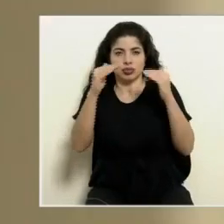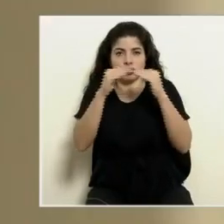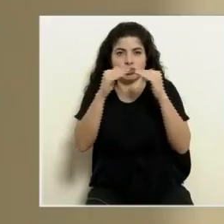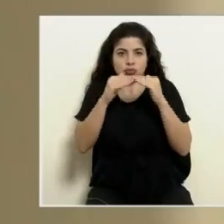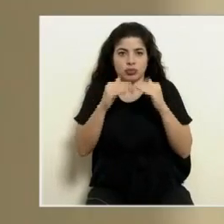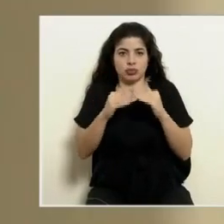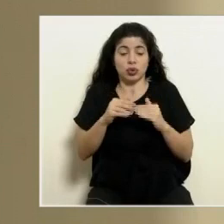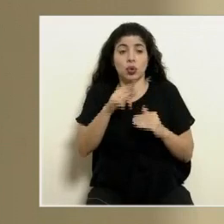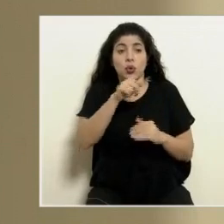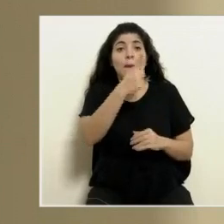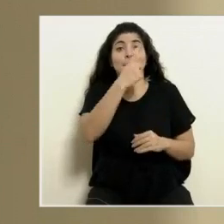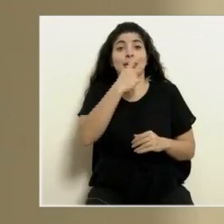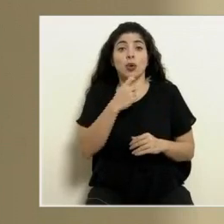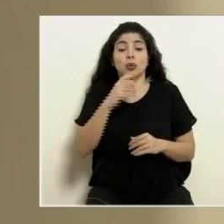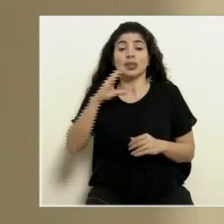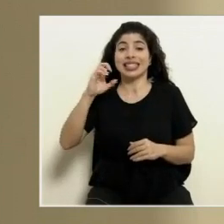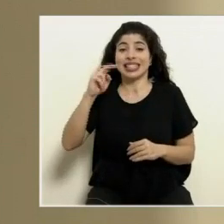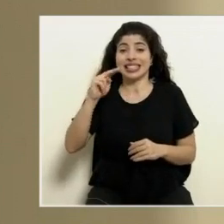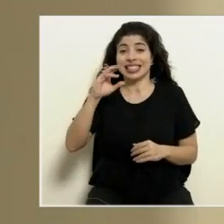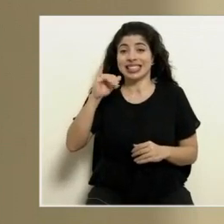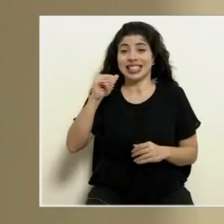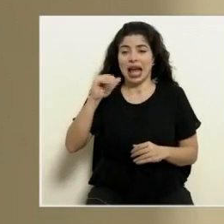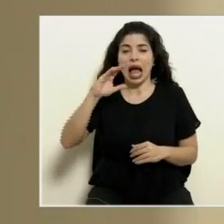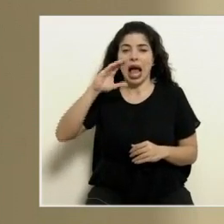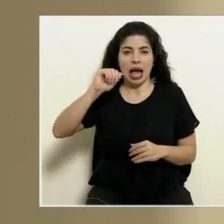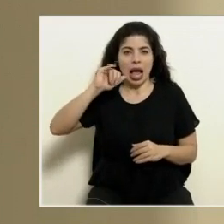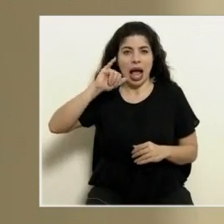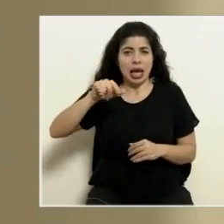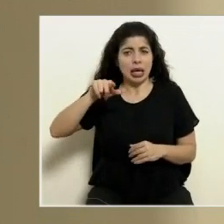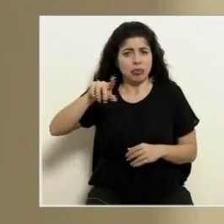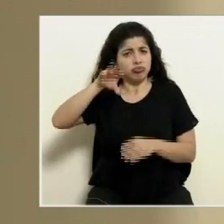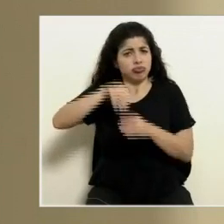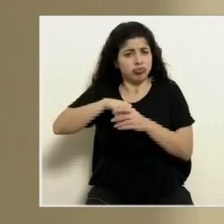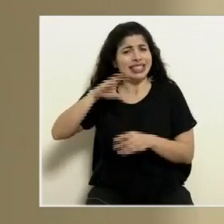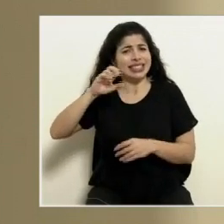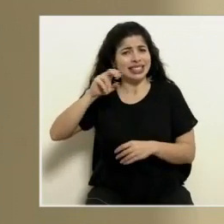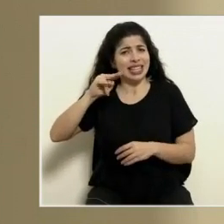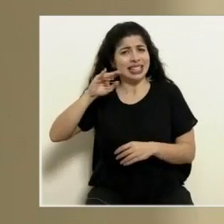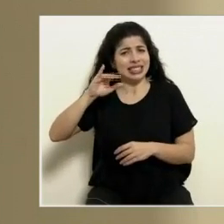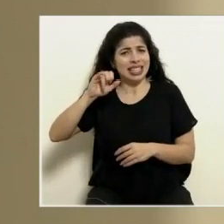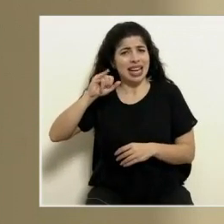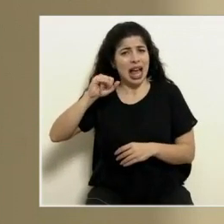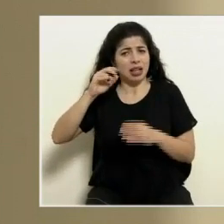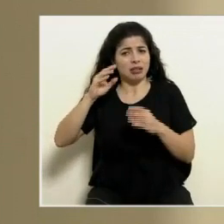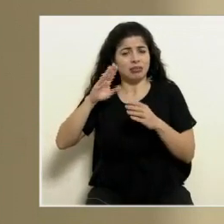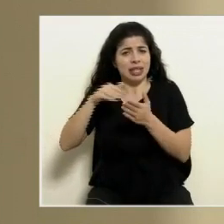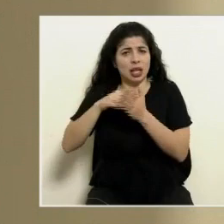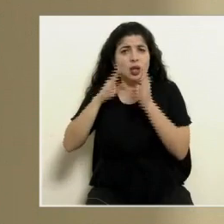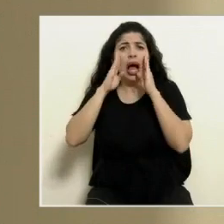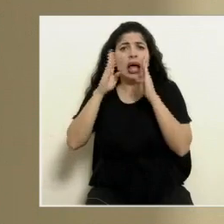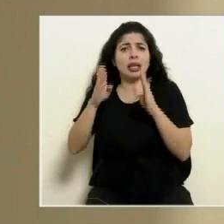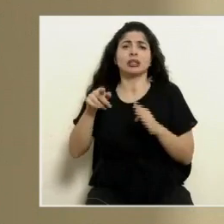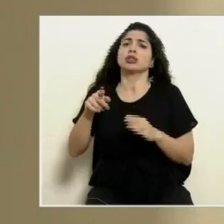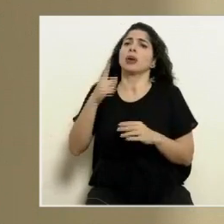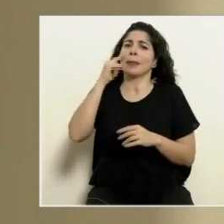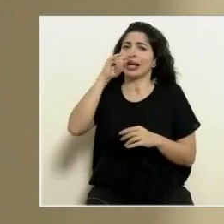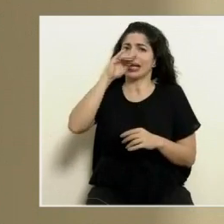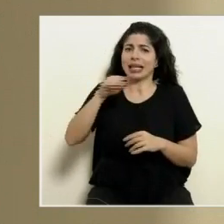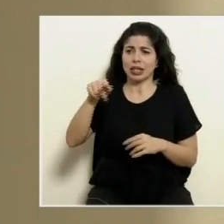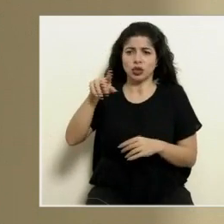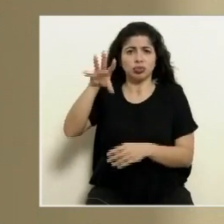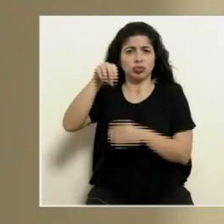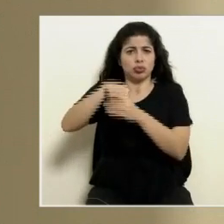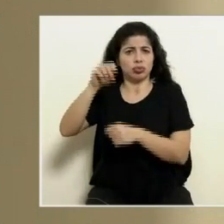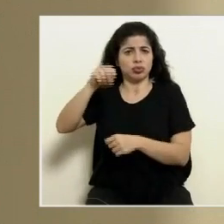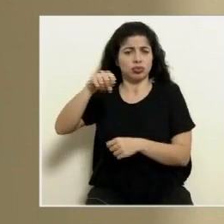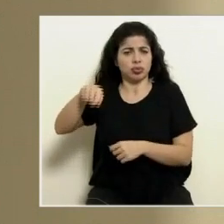Cuando usted me preguntaba que si los NCNI, los CAI justamente contemplan a los NCNI, son los centros de atención integral para niños, y ahí están